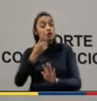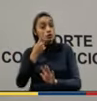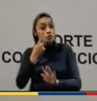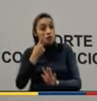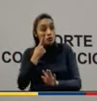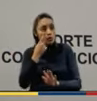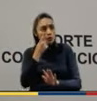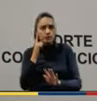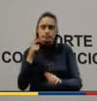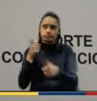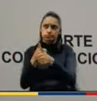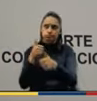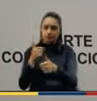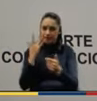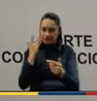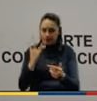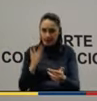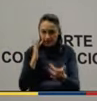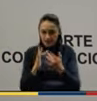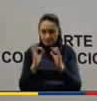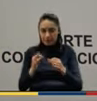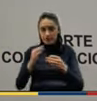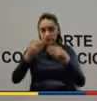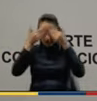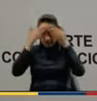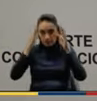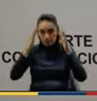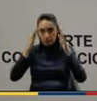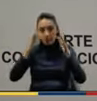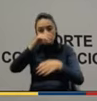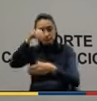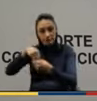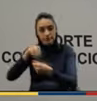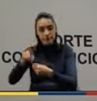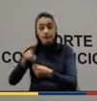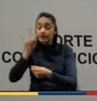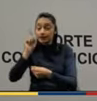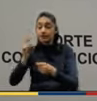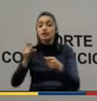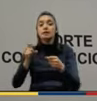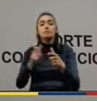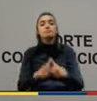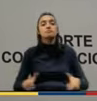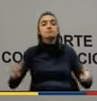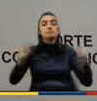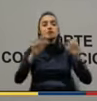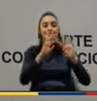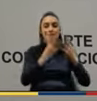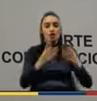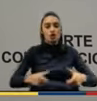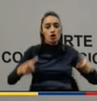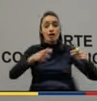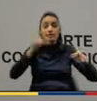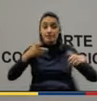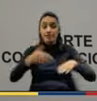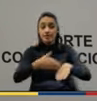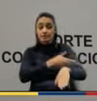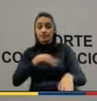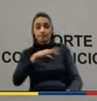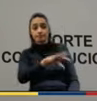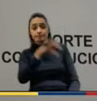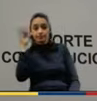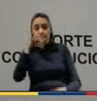las condiciones democráticas en el marco de la toma de decisión de la comunidad andina, existieran parlamentarios elegidos por voto popular. Estos antecedentes